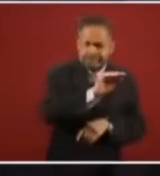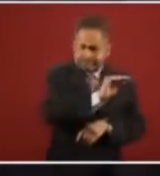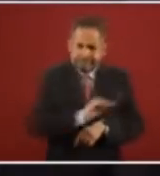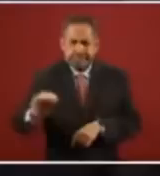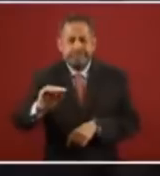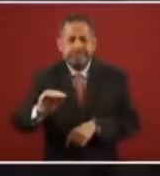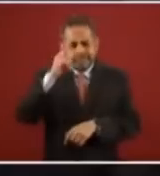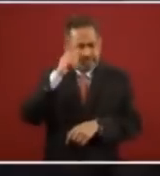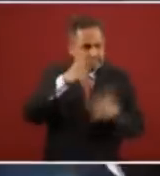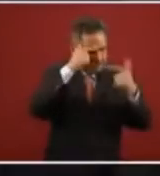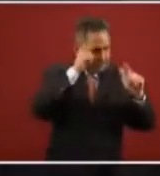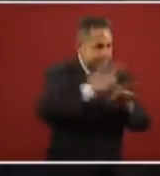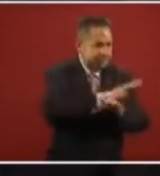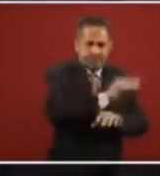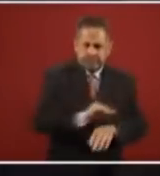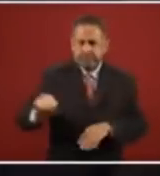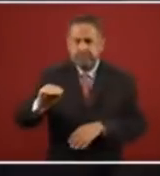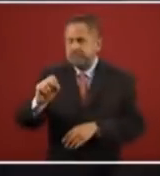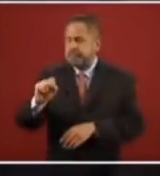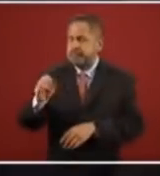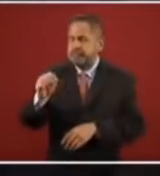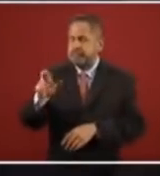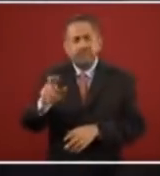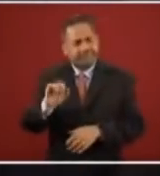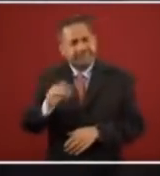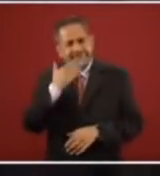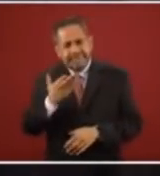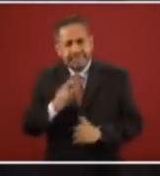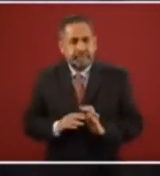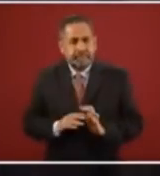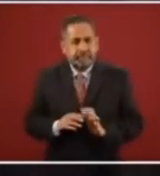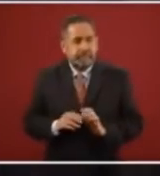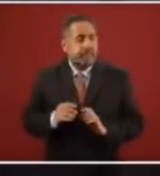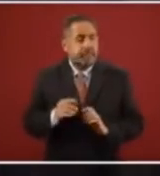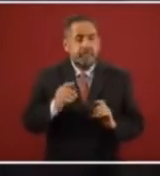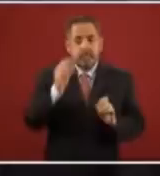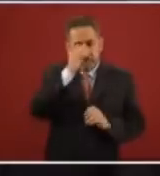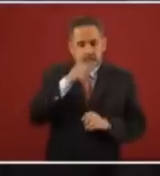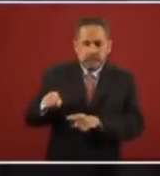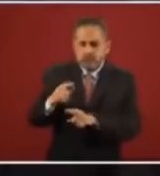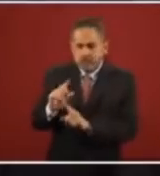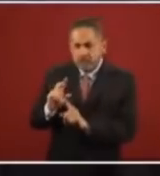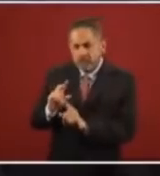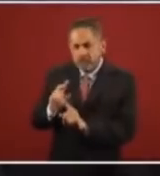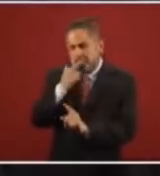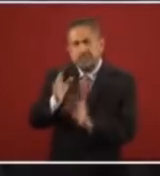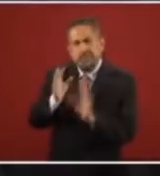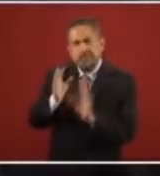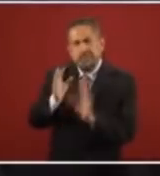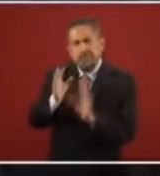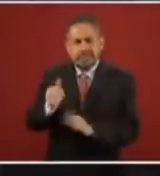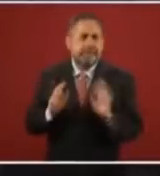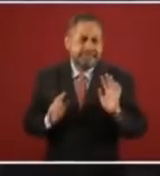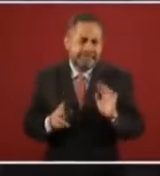de Marina, digo, Marina Mercante a la Secretaría de Marina, que si bien es cierto opinan que no es lo mejor, sí